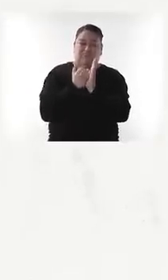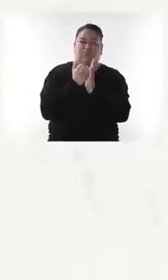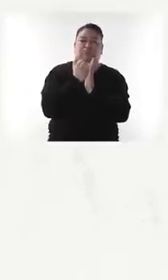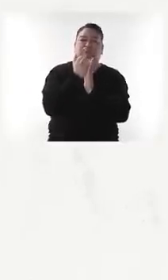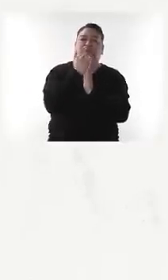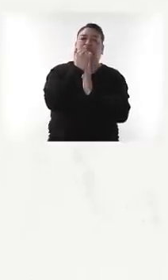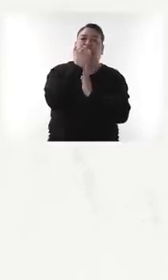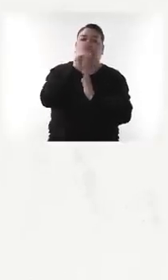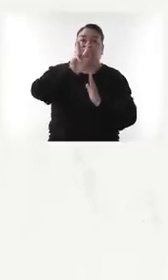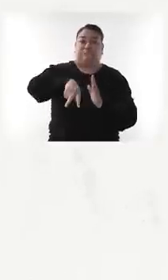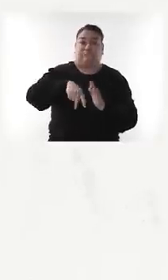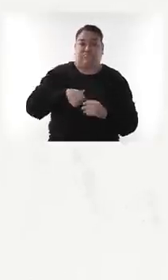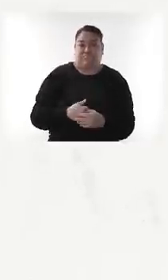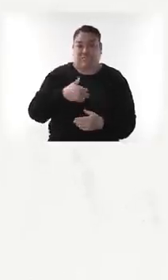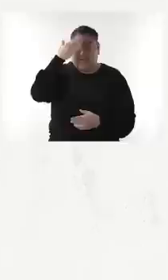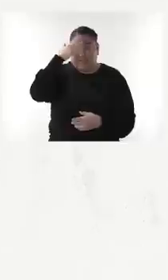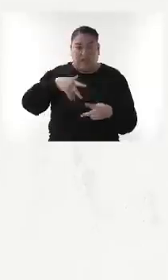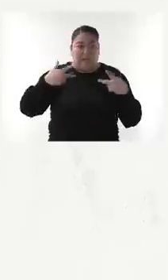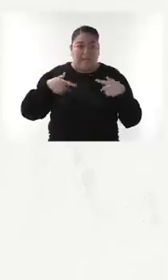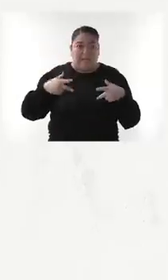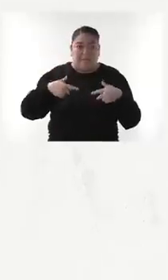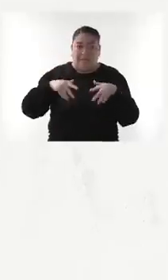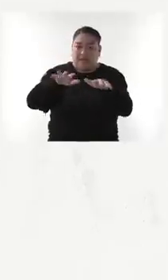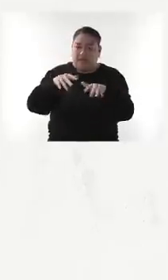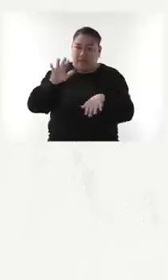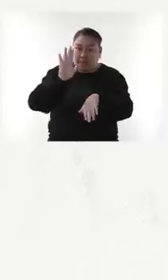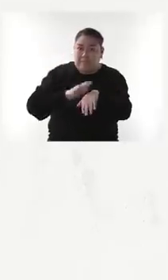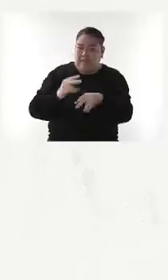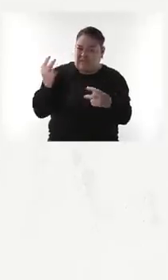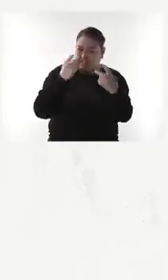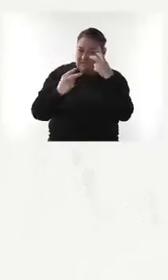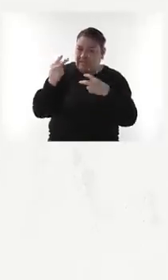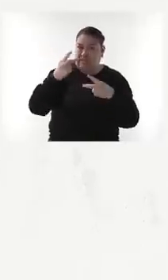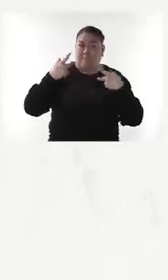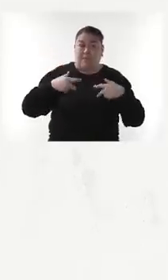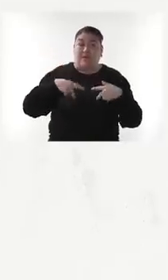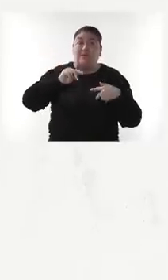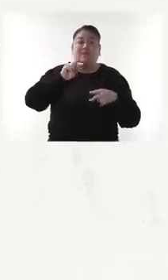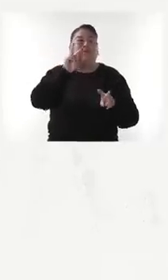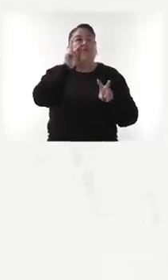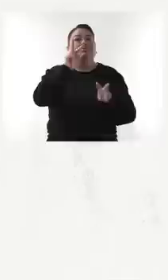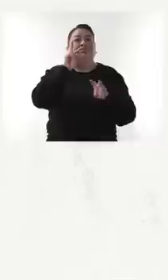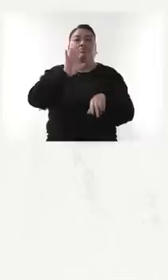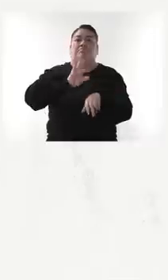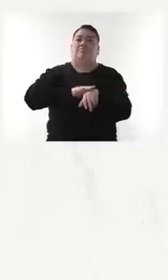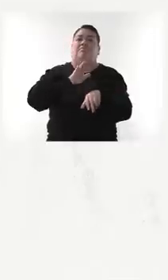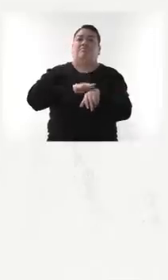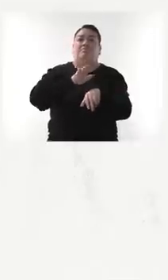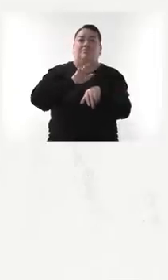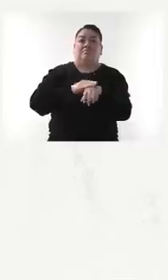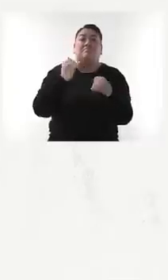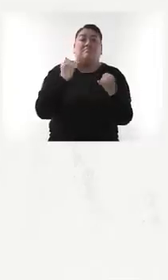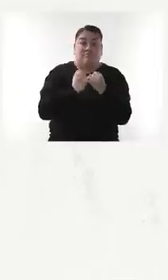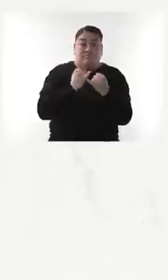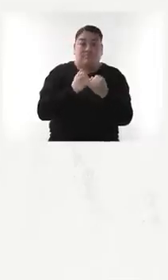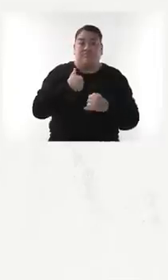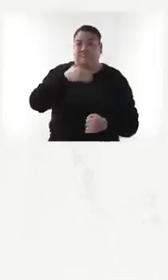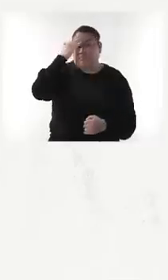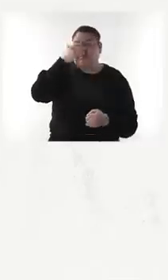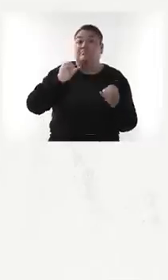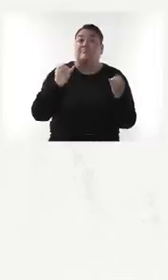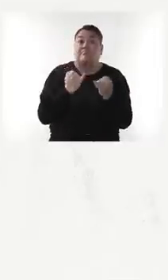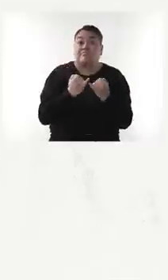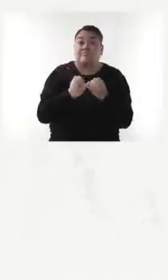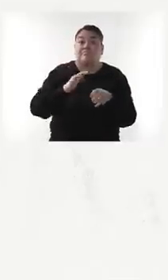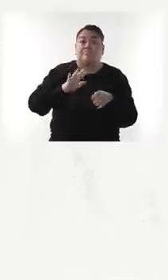liga en materia de aficionados, en materia de televidentes. También hemos incrementado el tiempo efectivo, porque